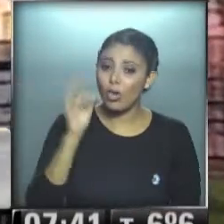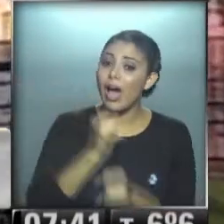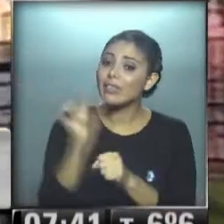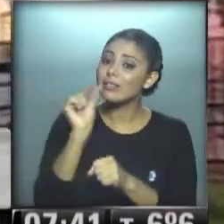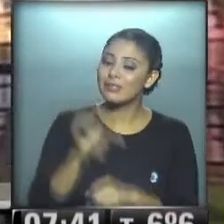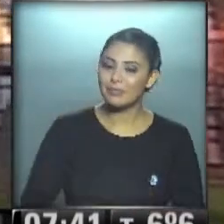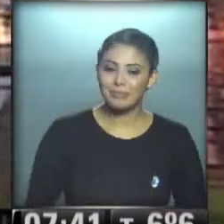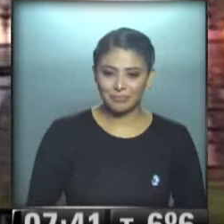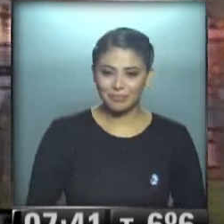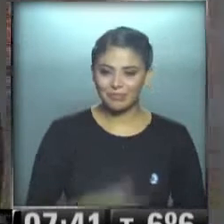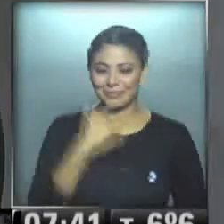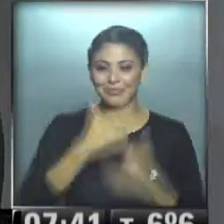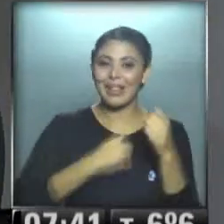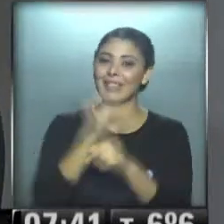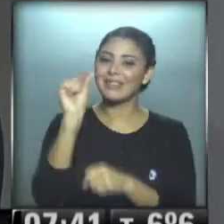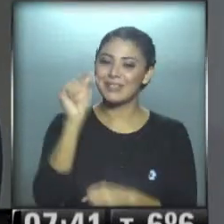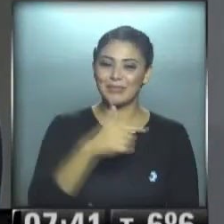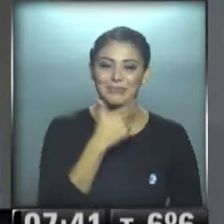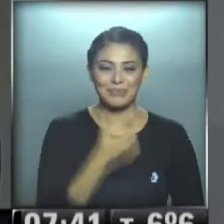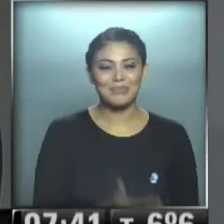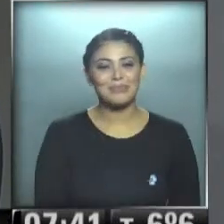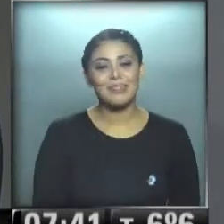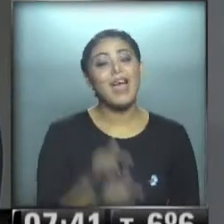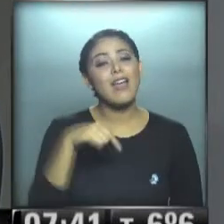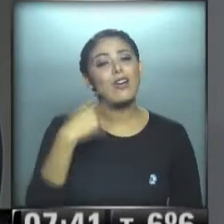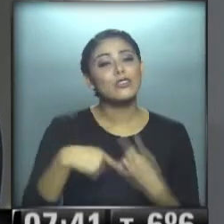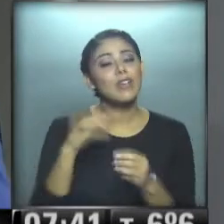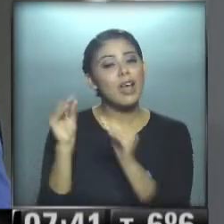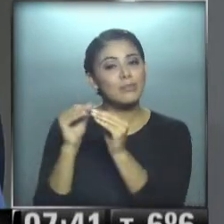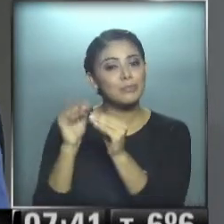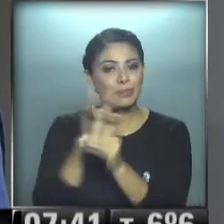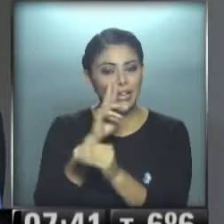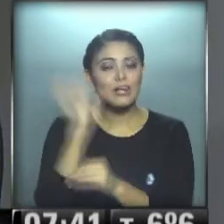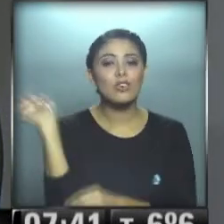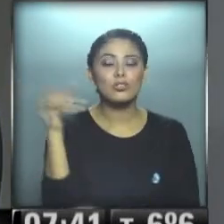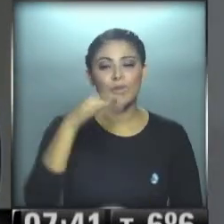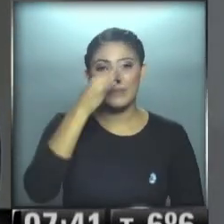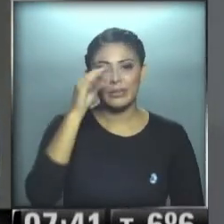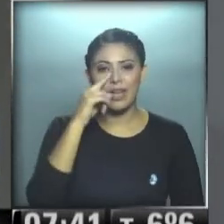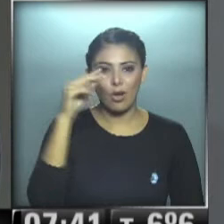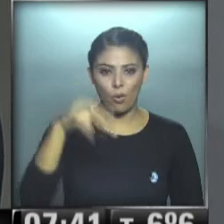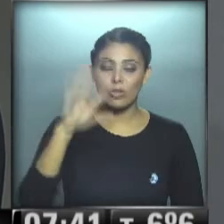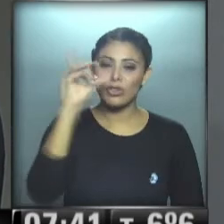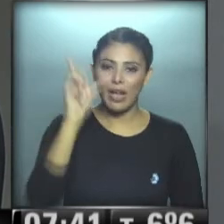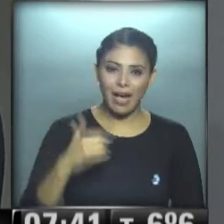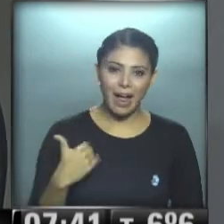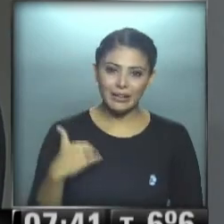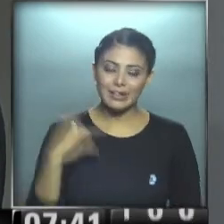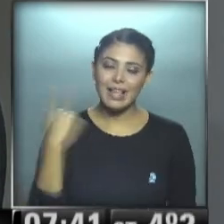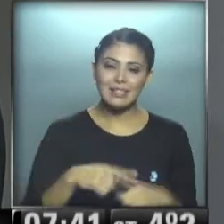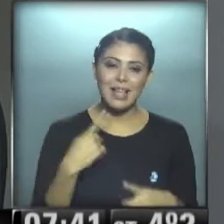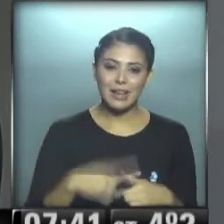luego hasta luego y vamos a seguir con laure y con todo lo que implica este 20 de junio en todo el país con las celebraciones de